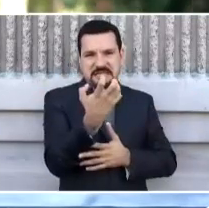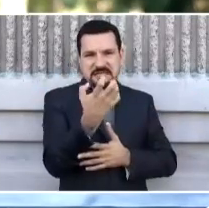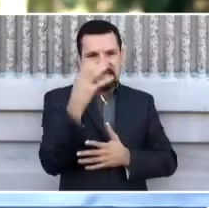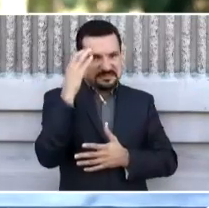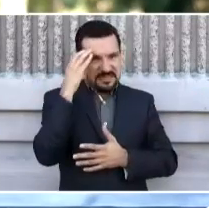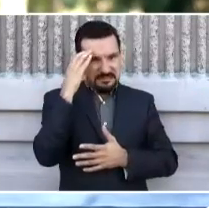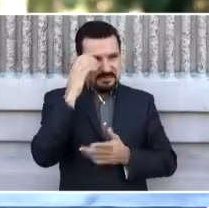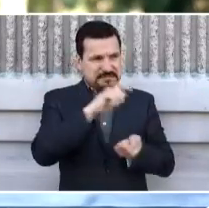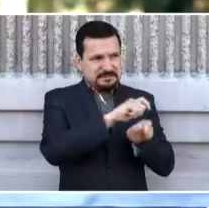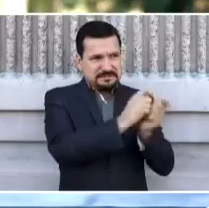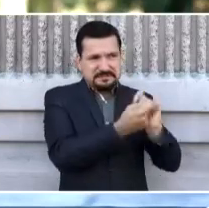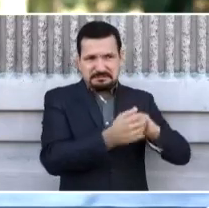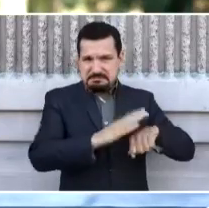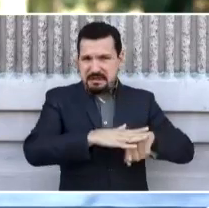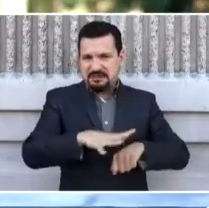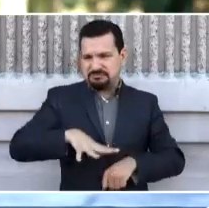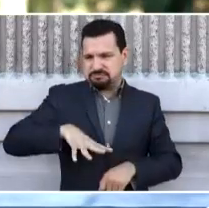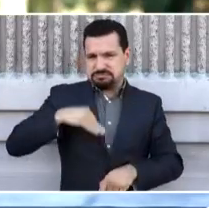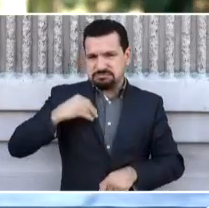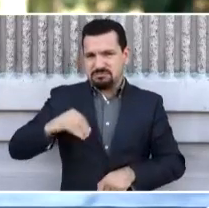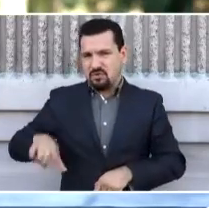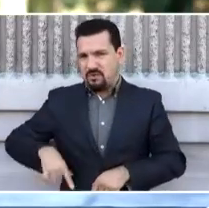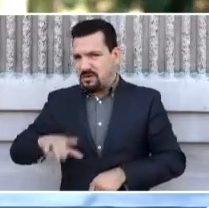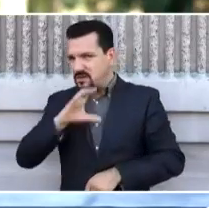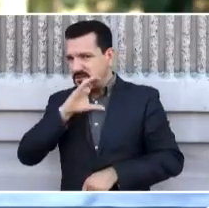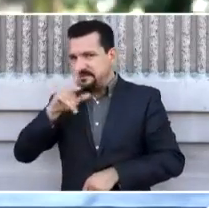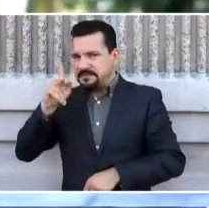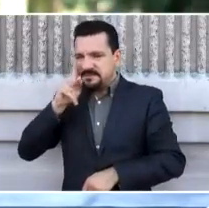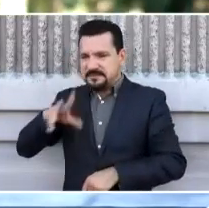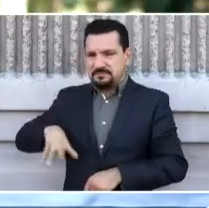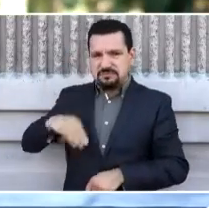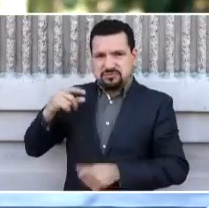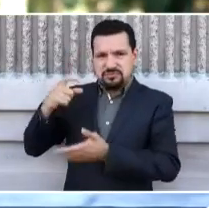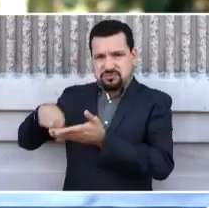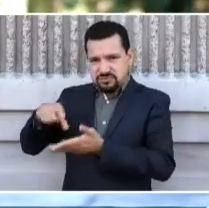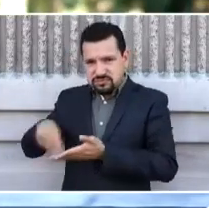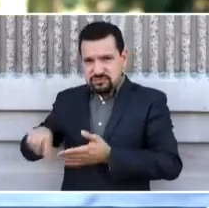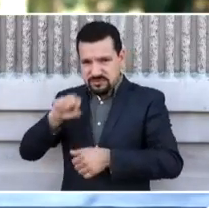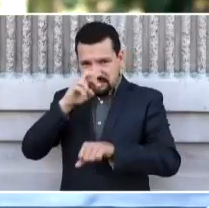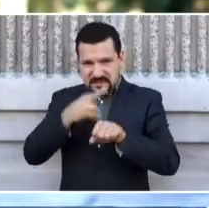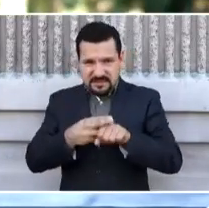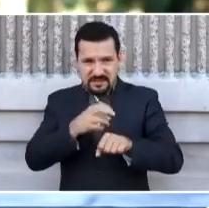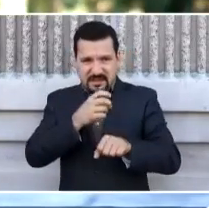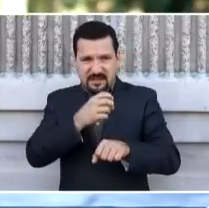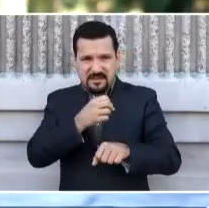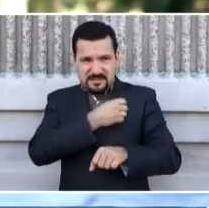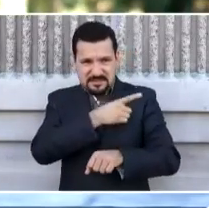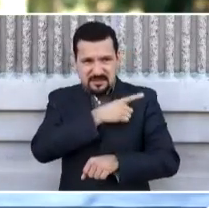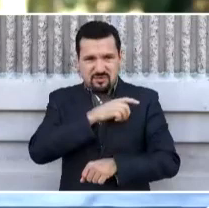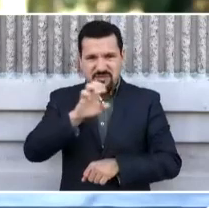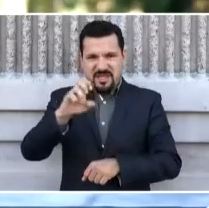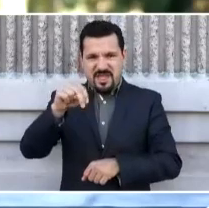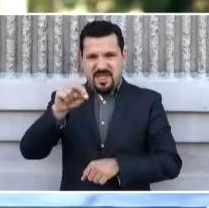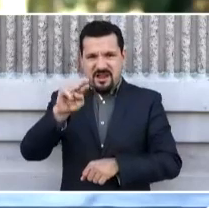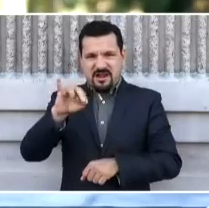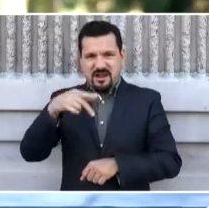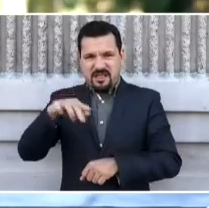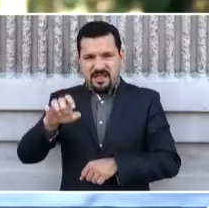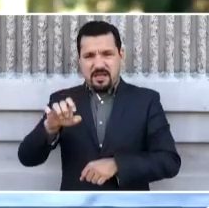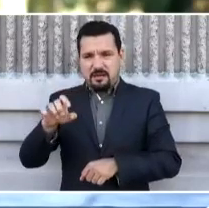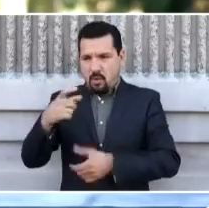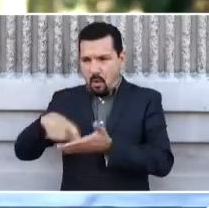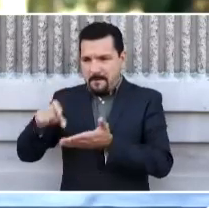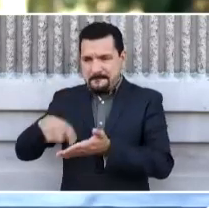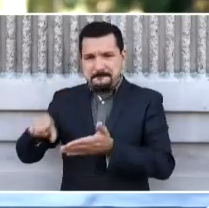ha hecho un esfuerzo por parte de la gobernadora Claudia Pavlovich, por parte del secretario Enrique Clausen, en la adquisición de equipo